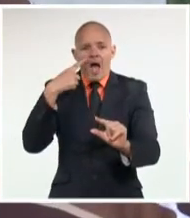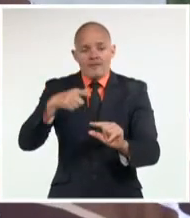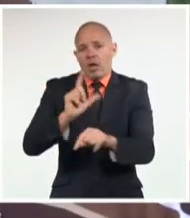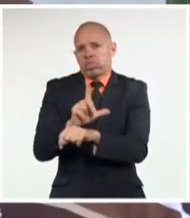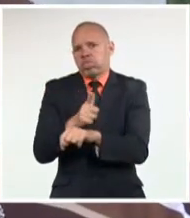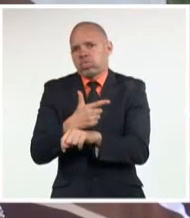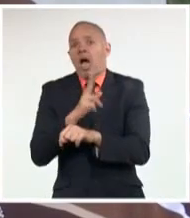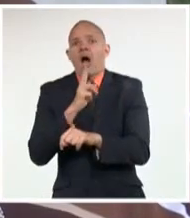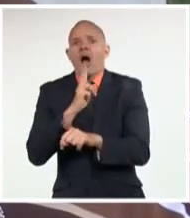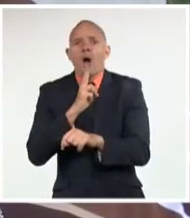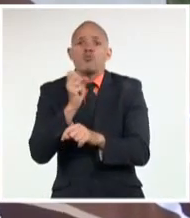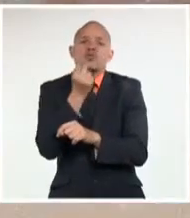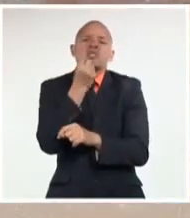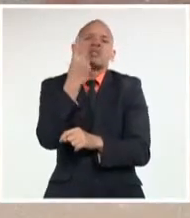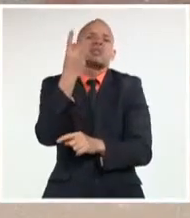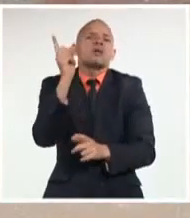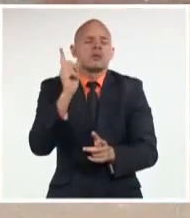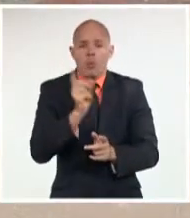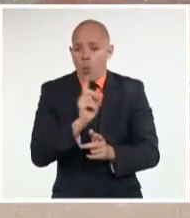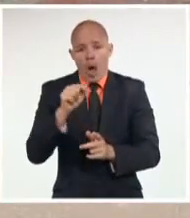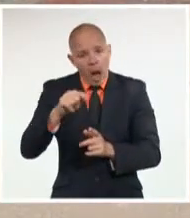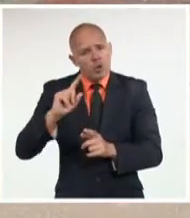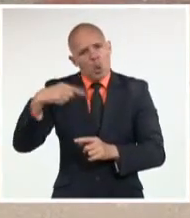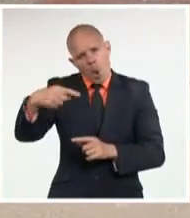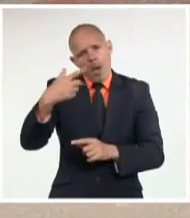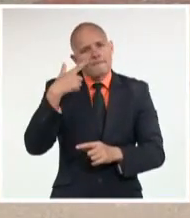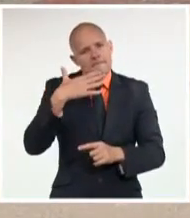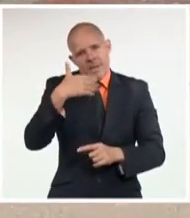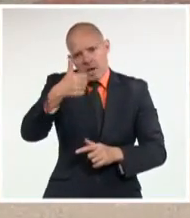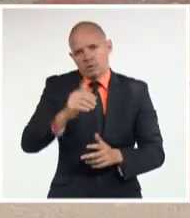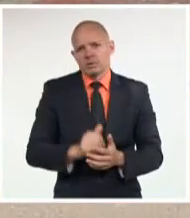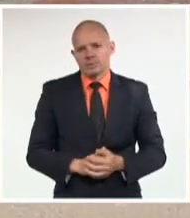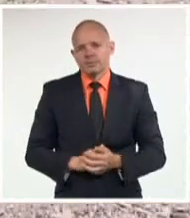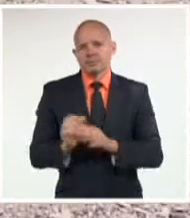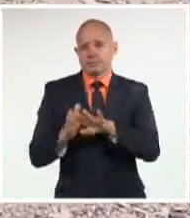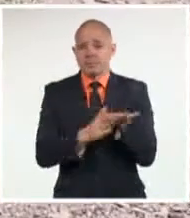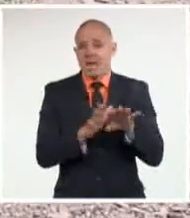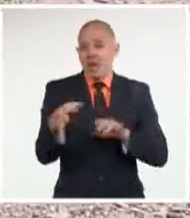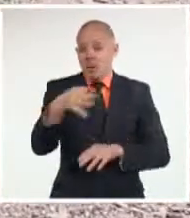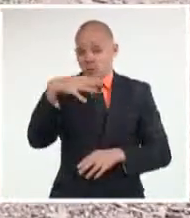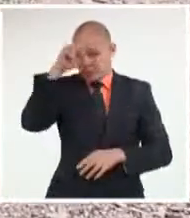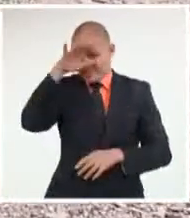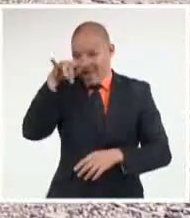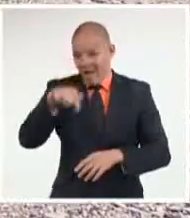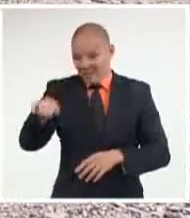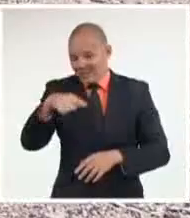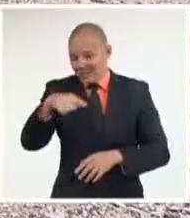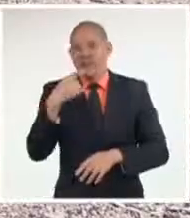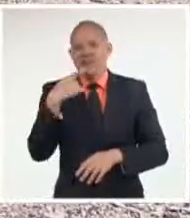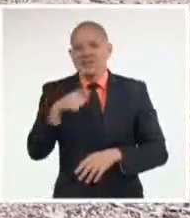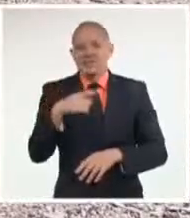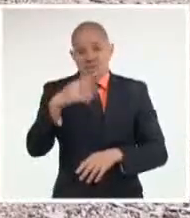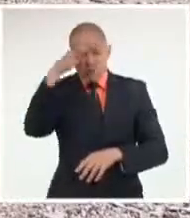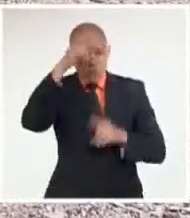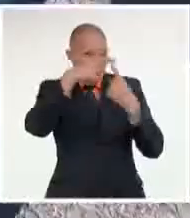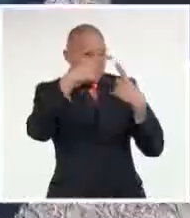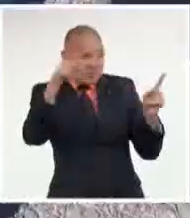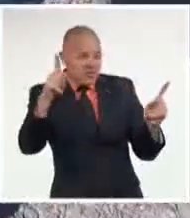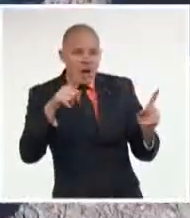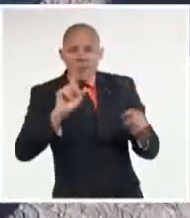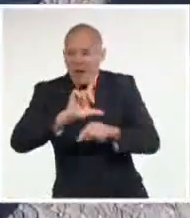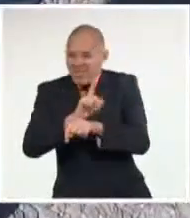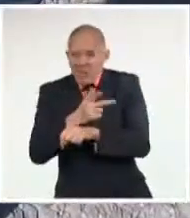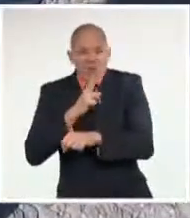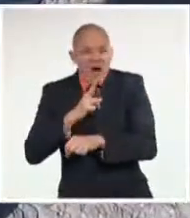la cabecera municipal de Minas de Matambre. En este municipio pinareño, donde se identifican los ciclos de abasto más largos del país y alrededor de